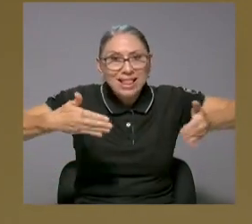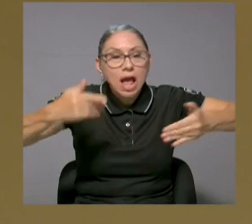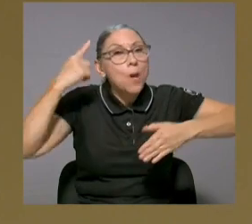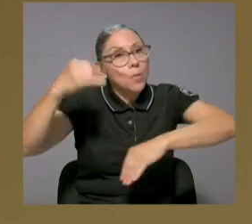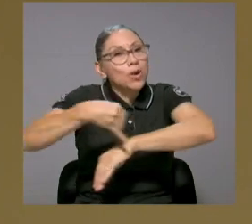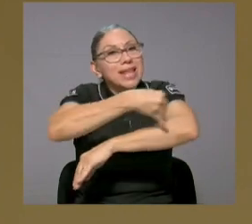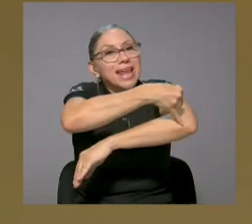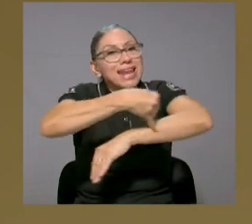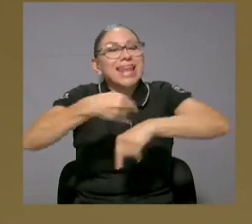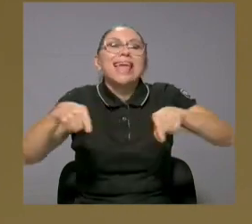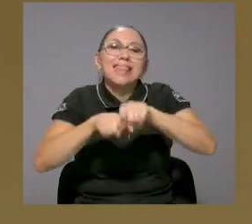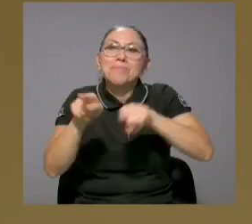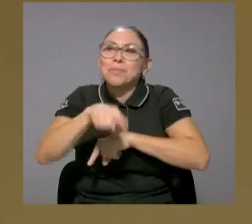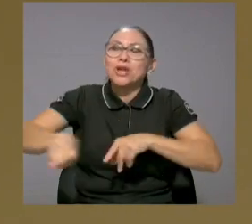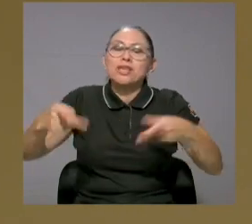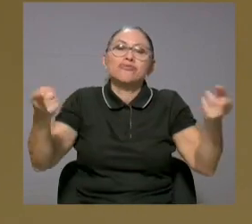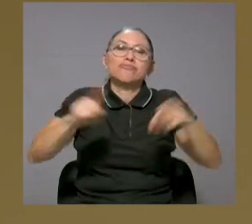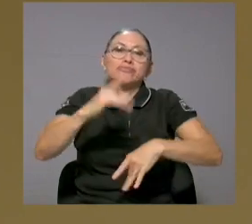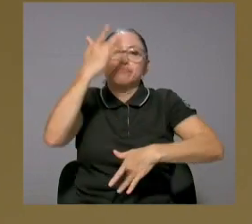de fiebre amarilla.